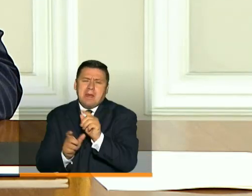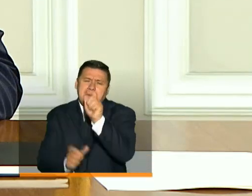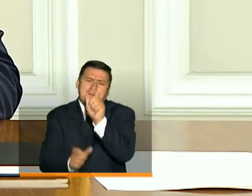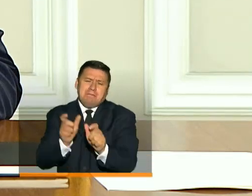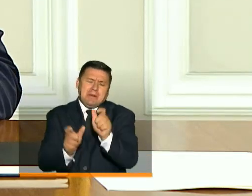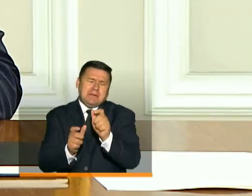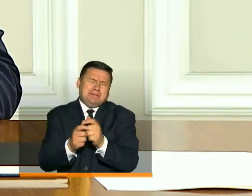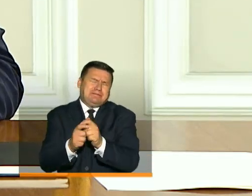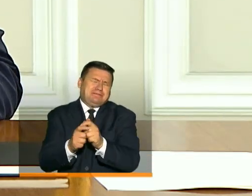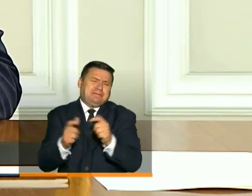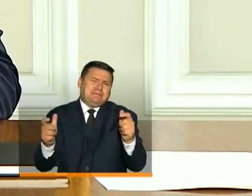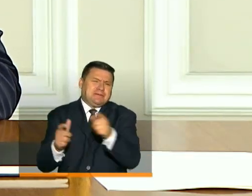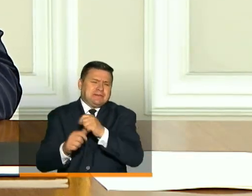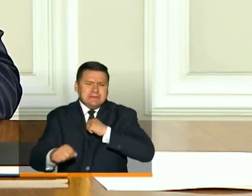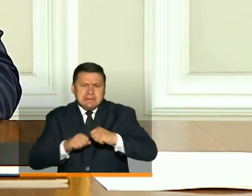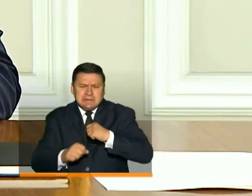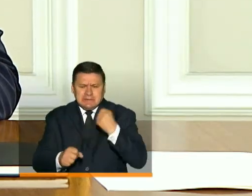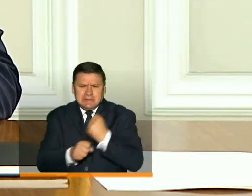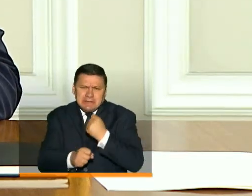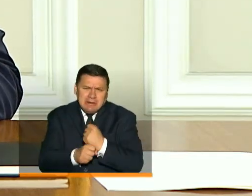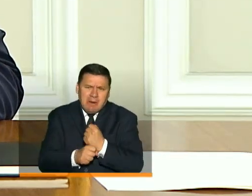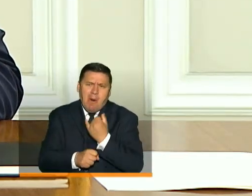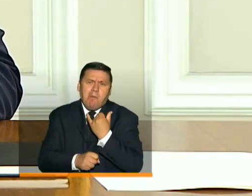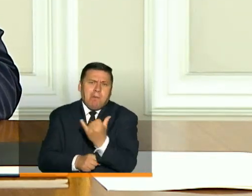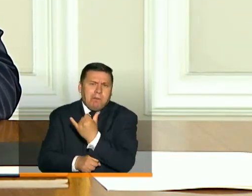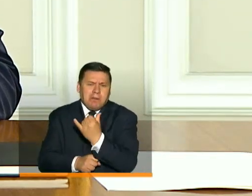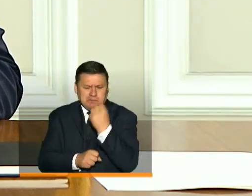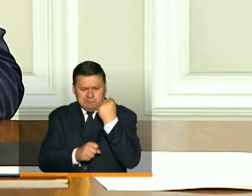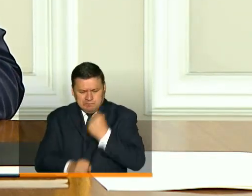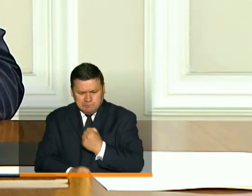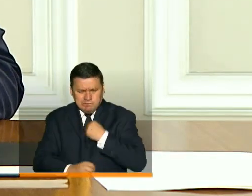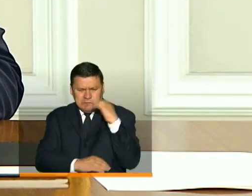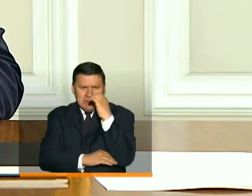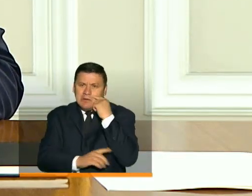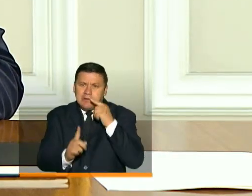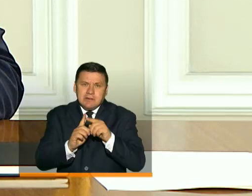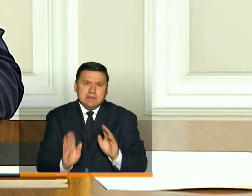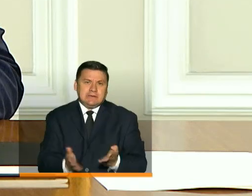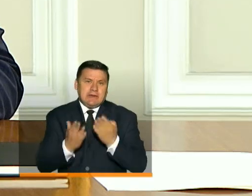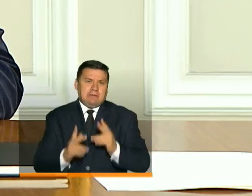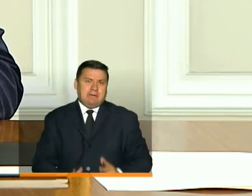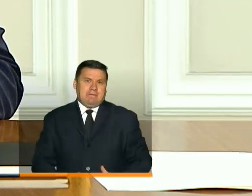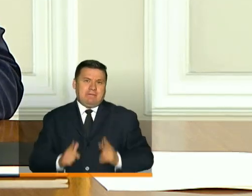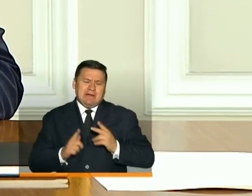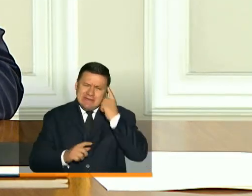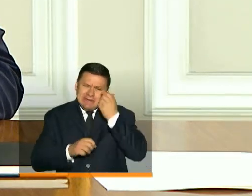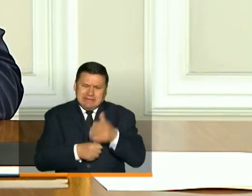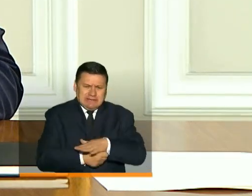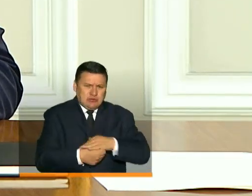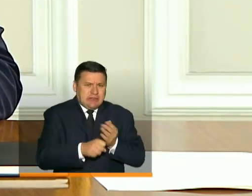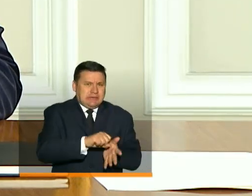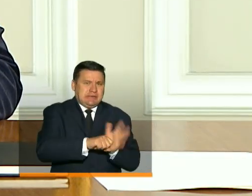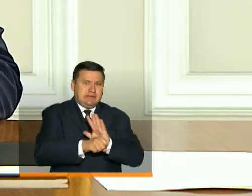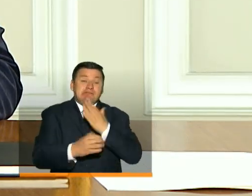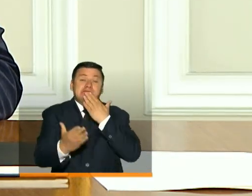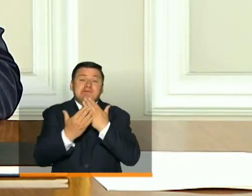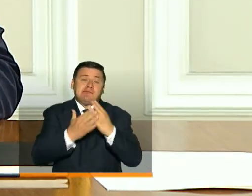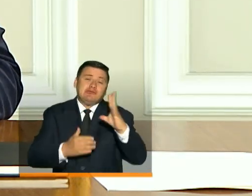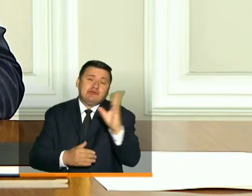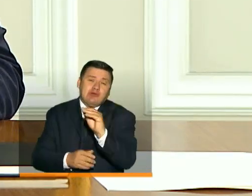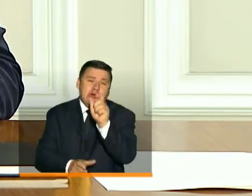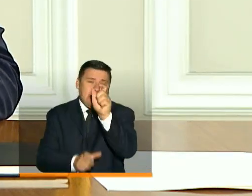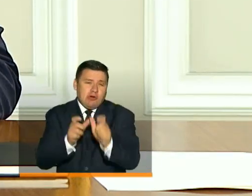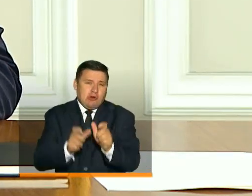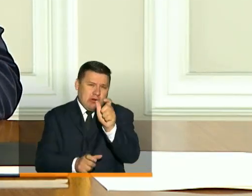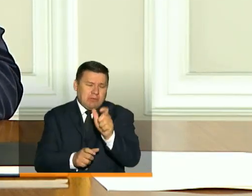tantas personas que trabajan con entrega, con denuedo, con patriotismo para salvar vidas en medio de esta pandemia. Y agradeciéndole a todos los colombianos que se